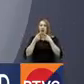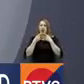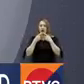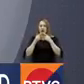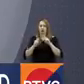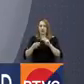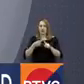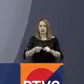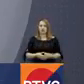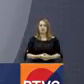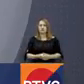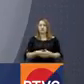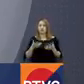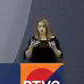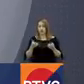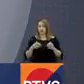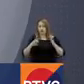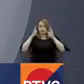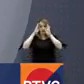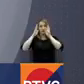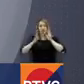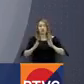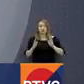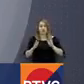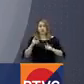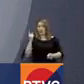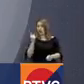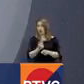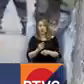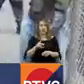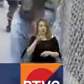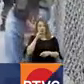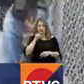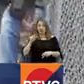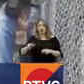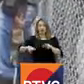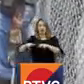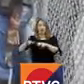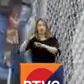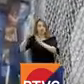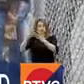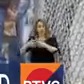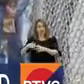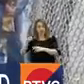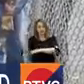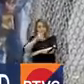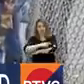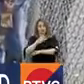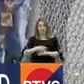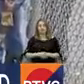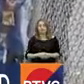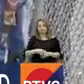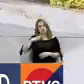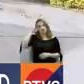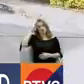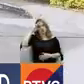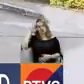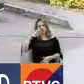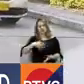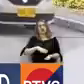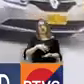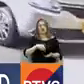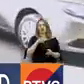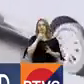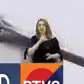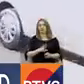solamente querer ser escuchados por incumplimientos de la policía de santander respondió ante estos hechos he